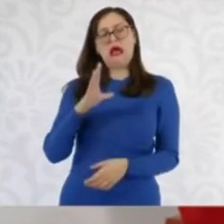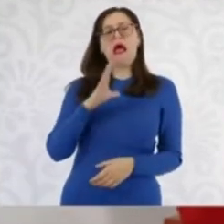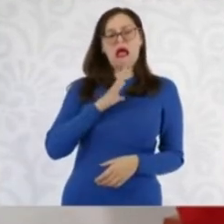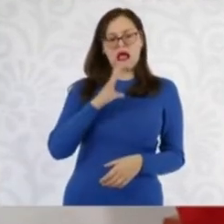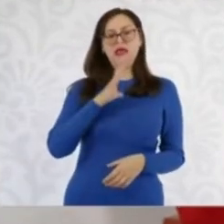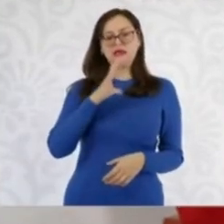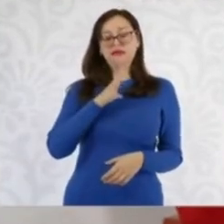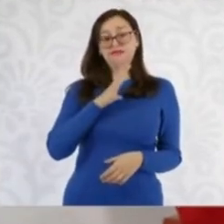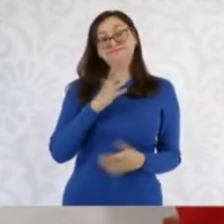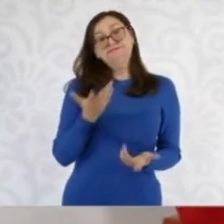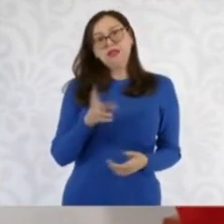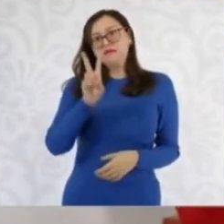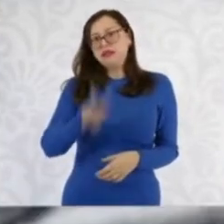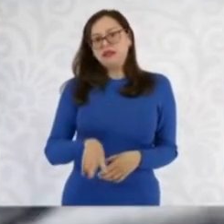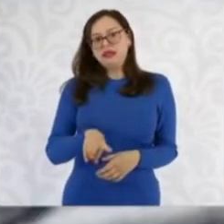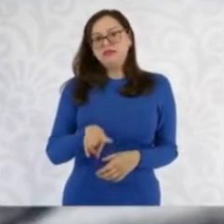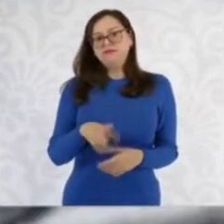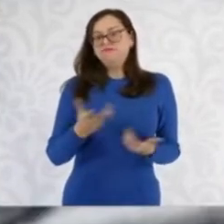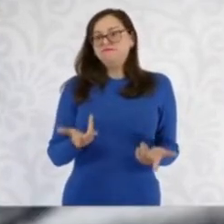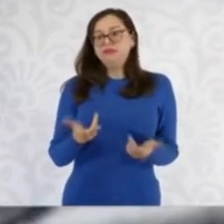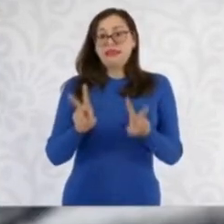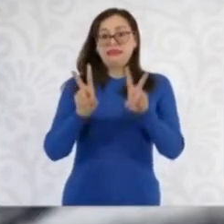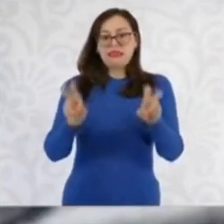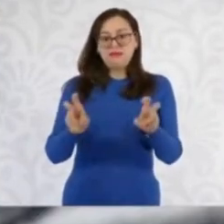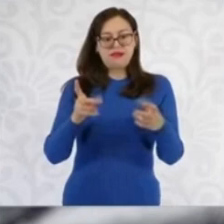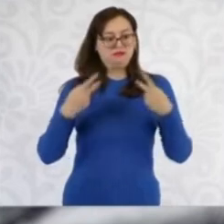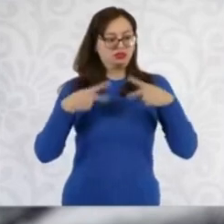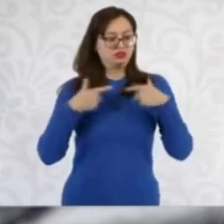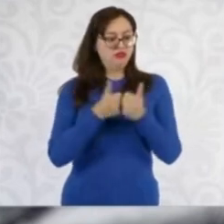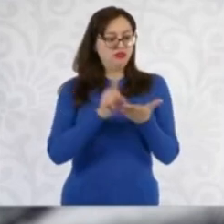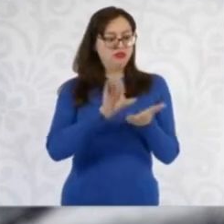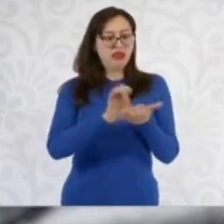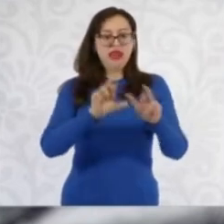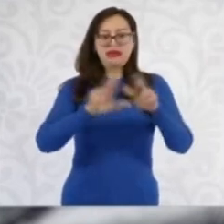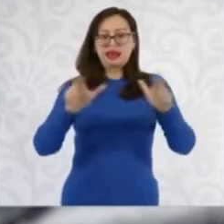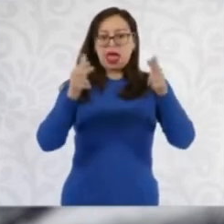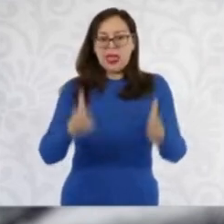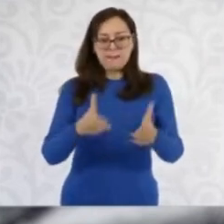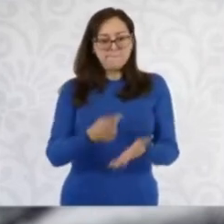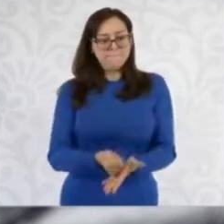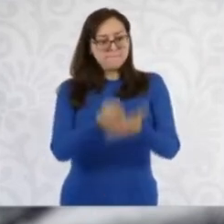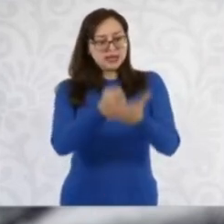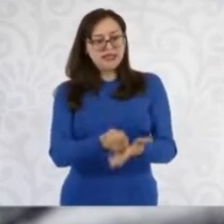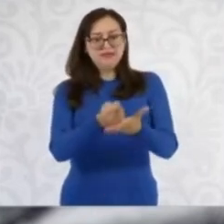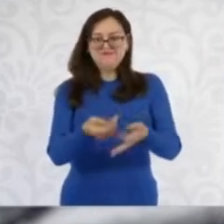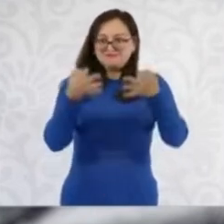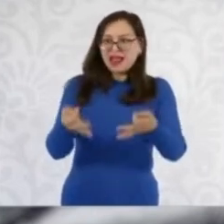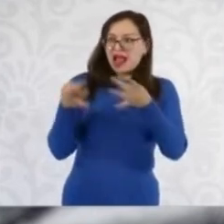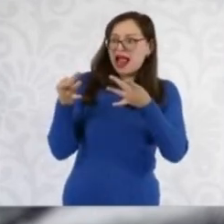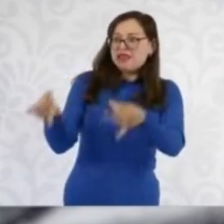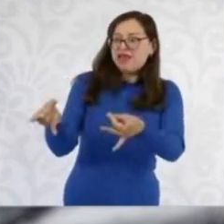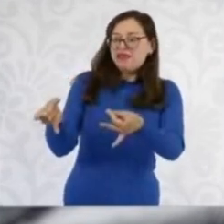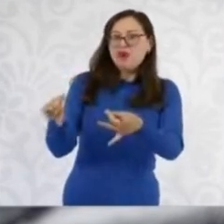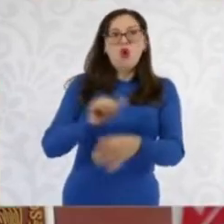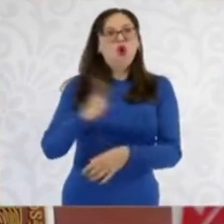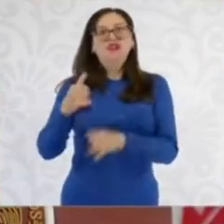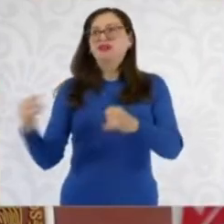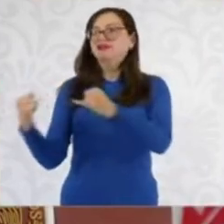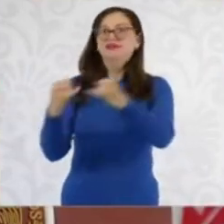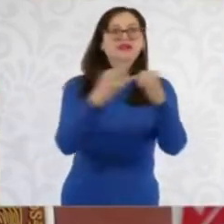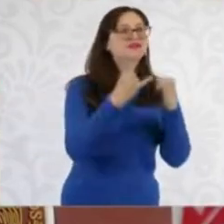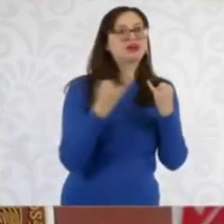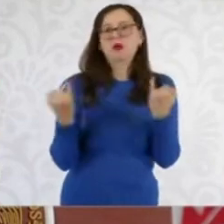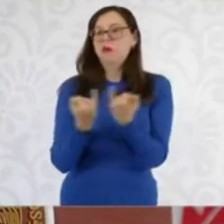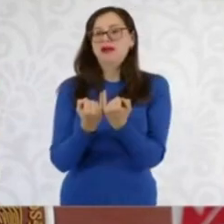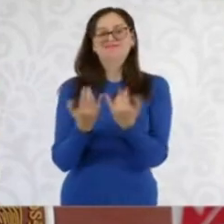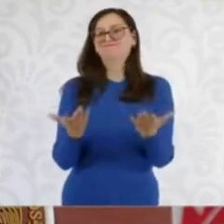tenga estos niveles de atención para las personas con discapacidad, que permita que haya una rehabilitación integral. Entonces, por eso